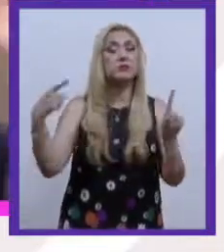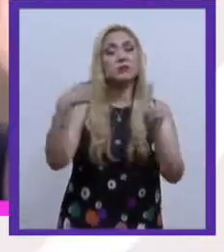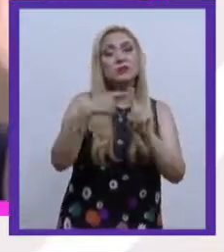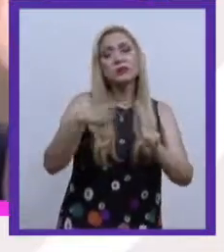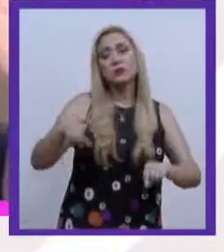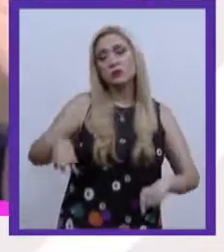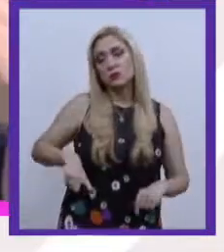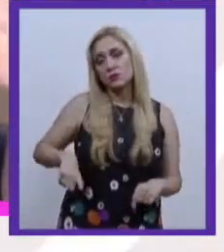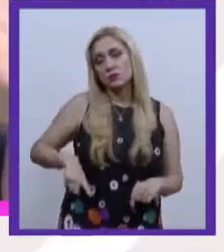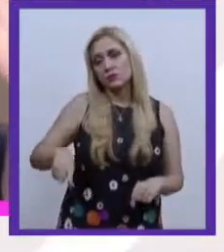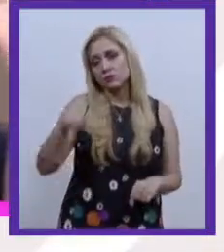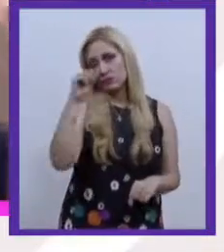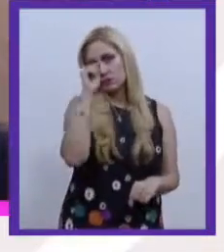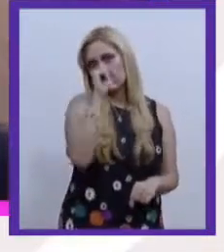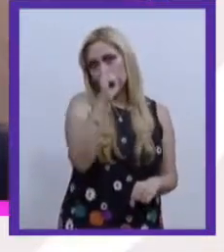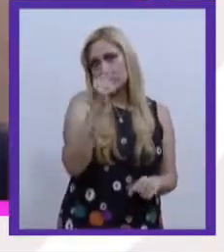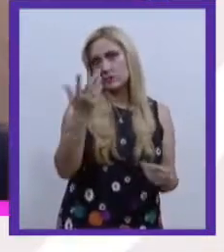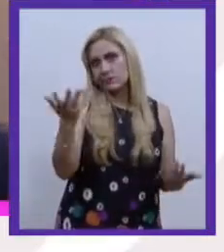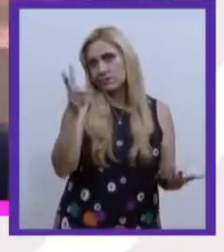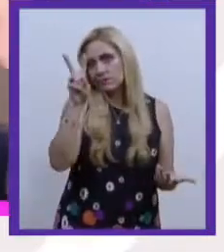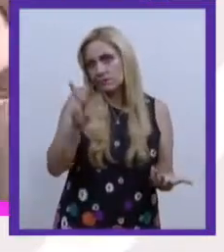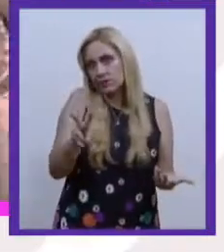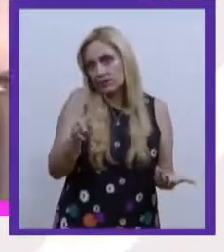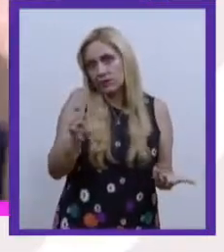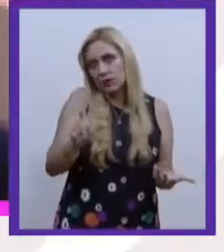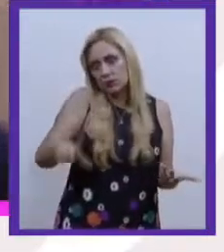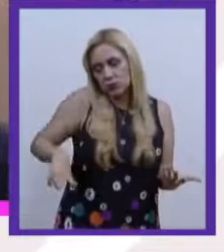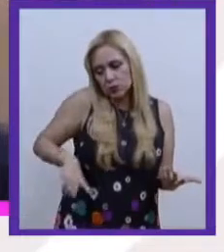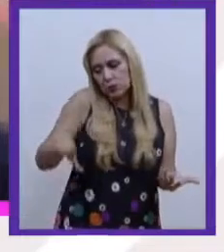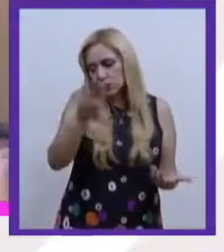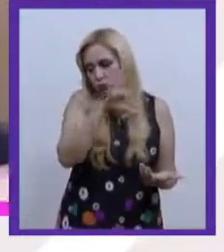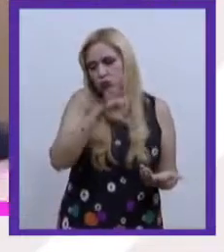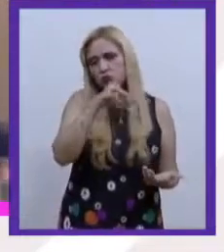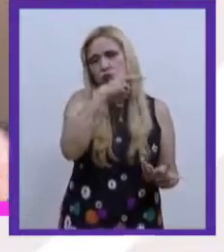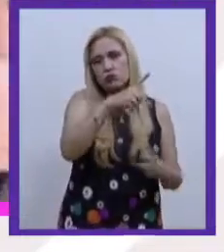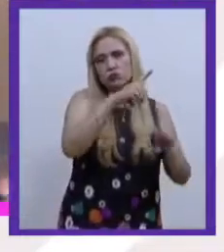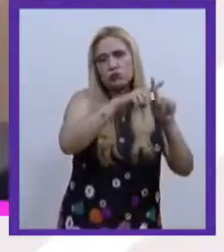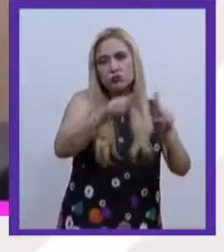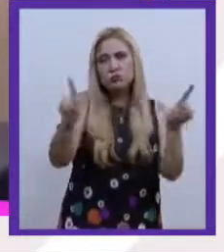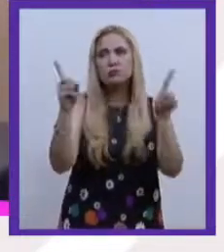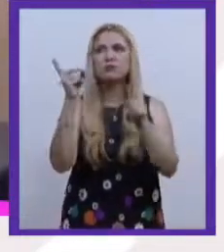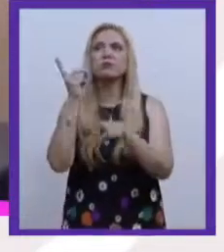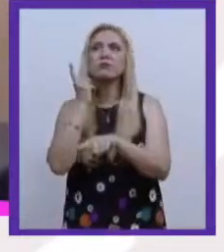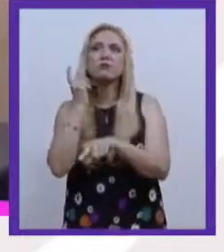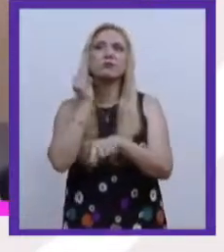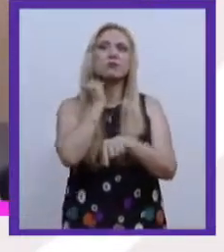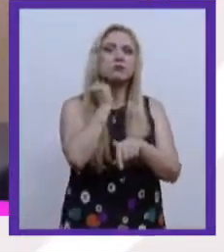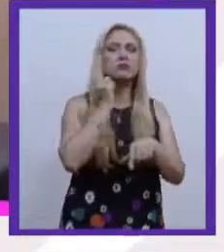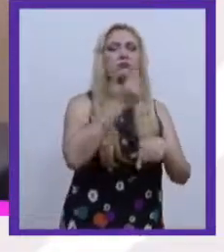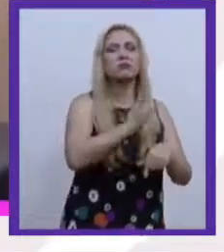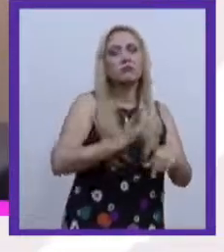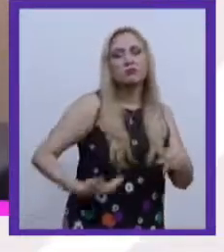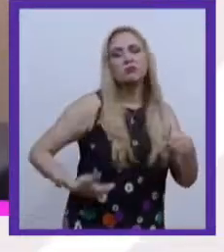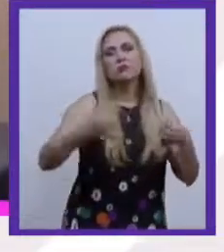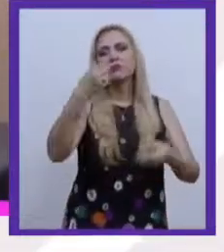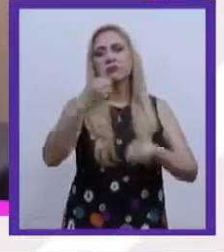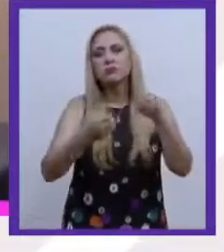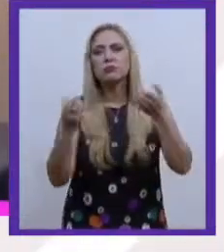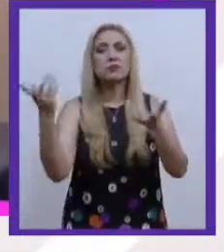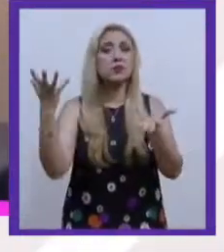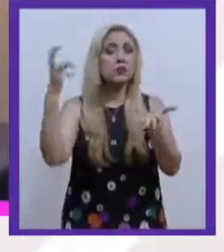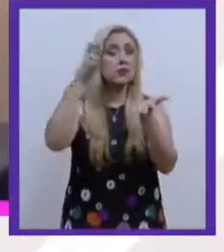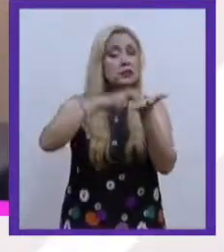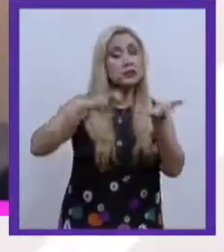Estado, en este sentido, al gobierno con sus diferentes poderes y al legislativo, por supuesto, generar todas